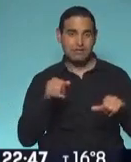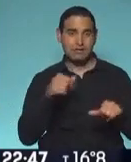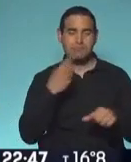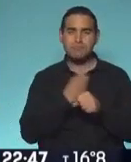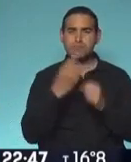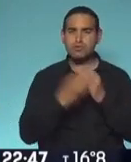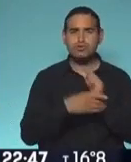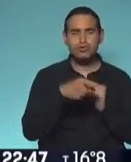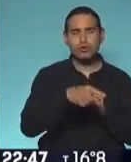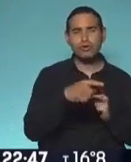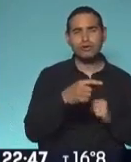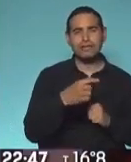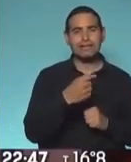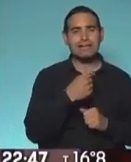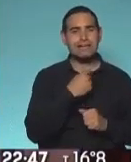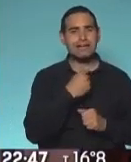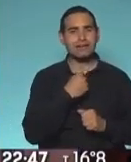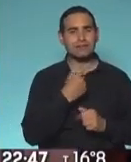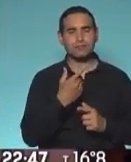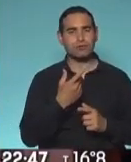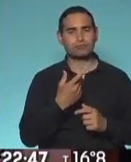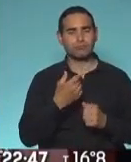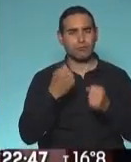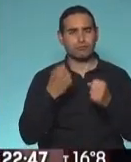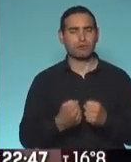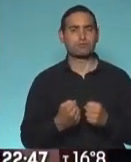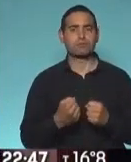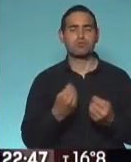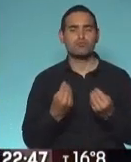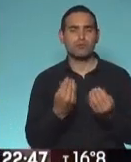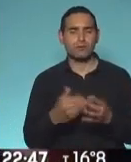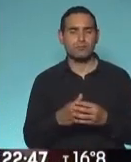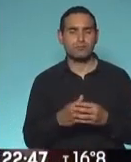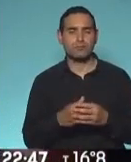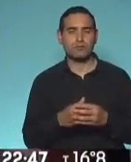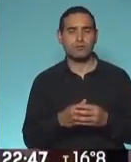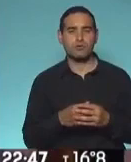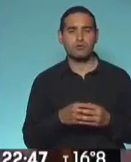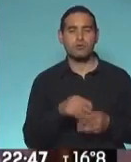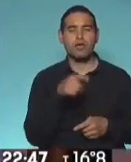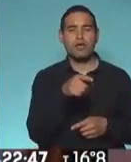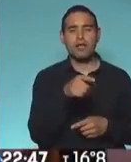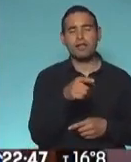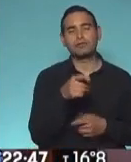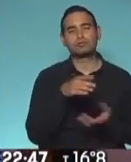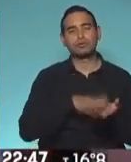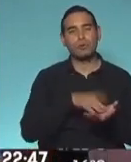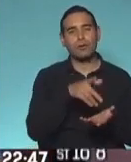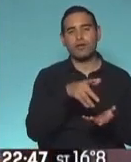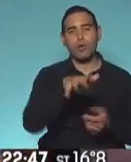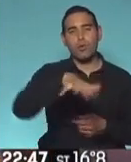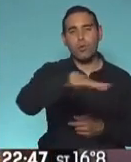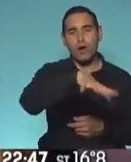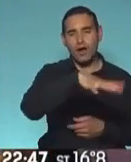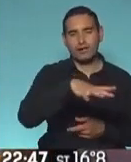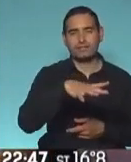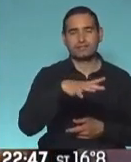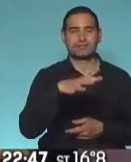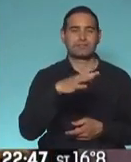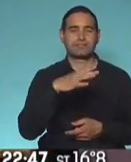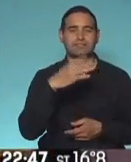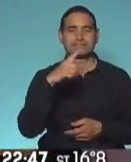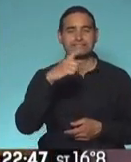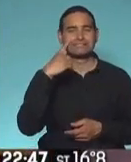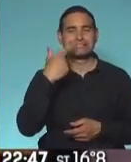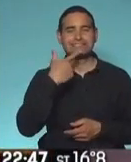de adoptar posturas extremas. Esto que mencionaba recién José con respecto a los territorios de